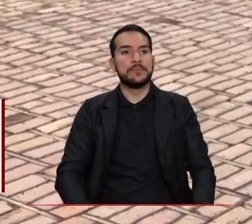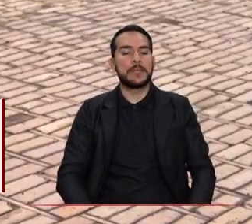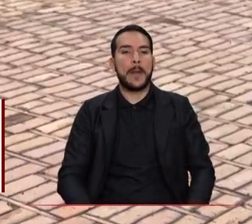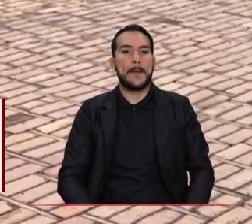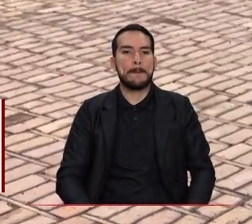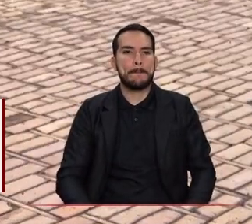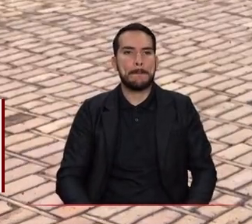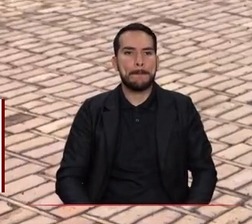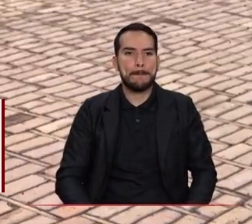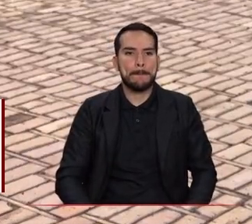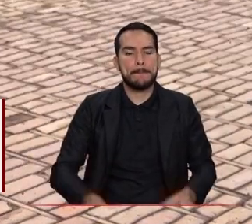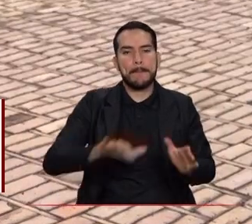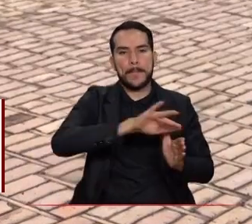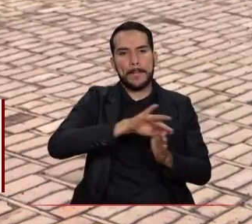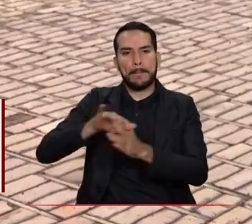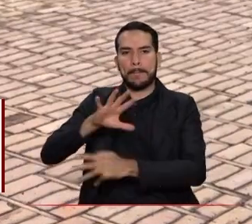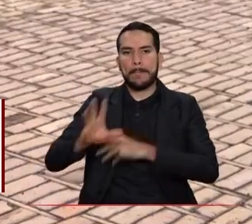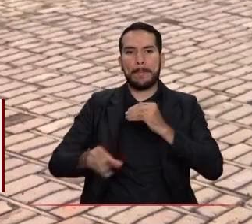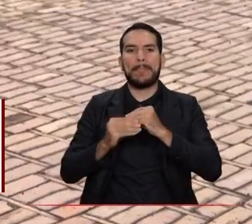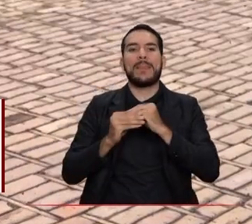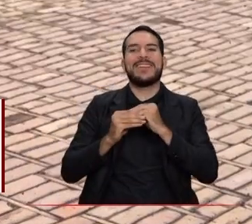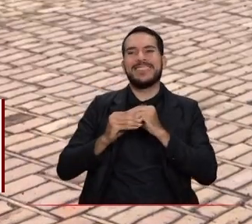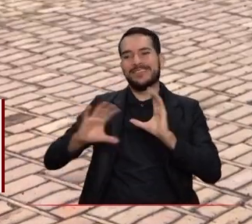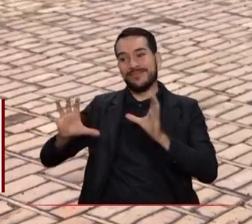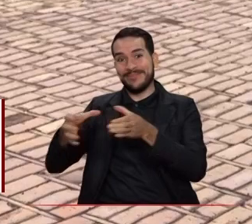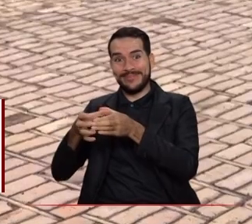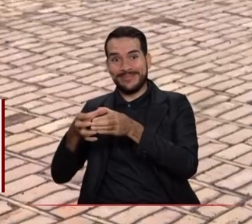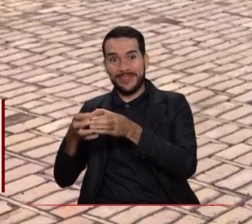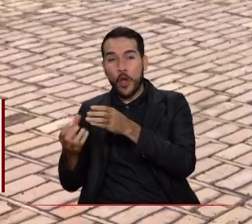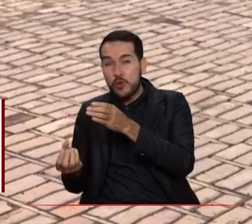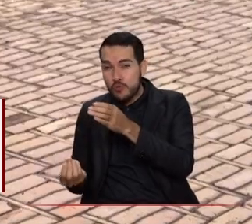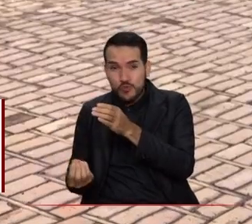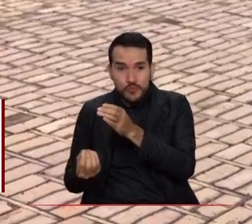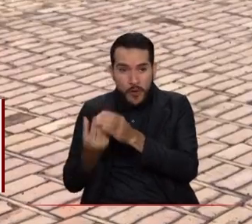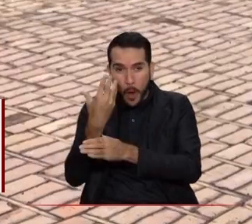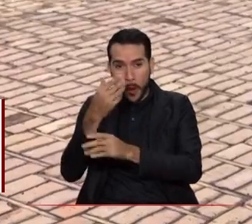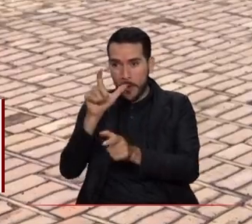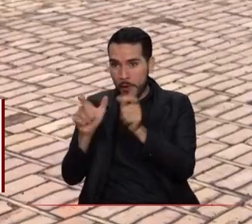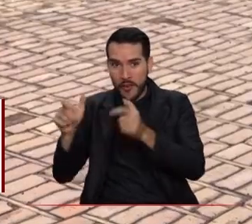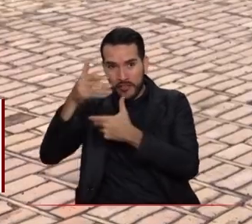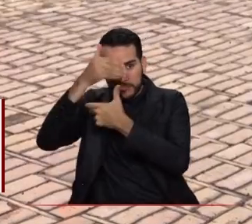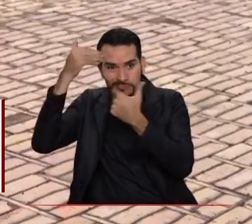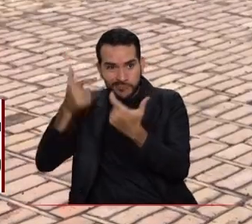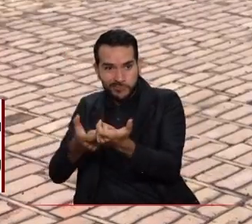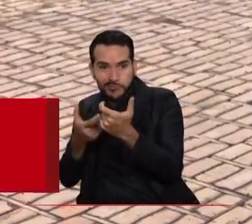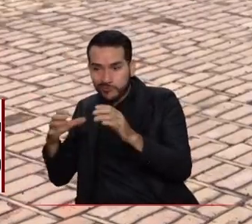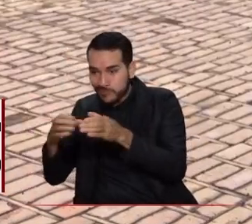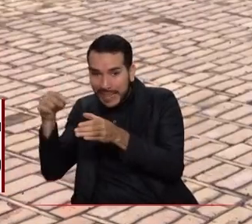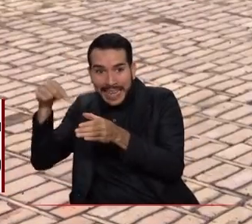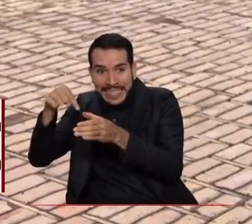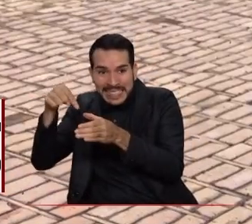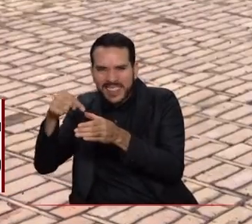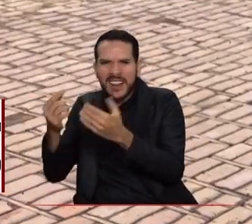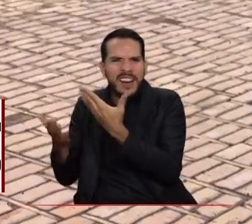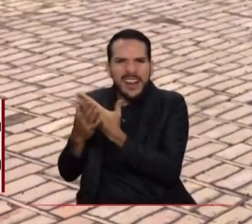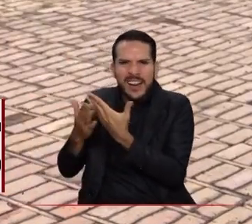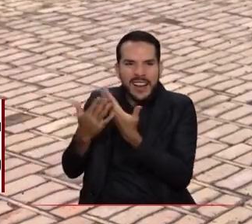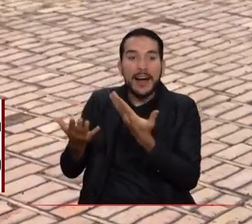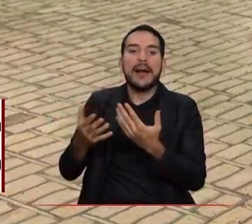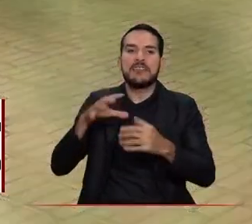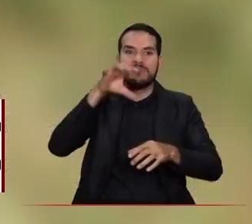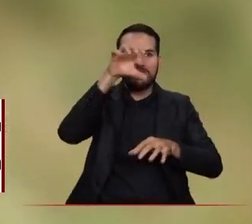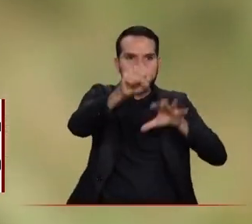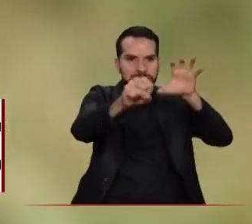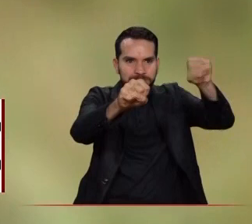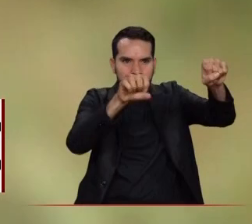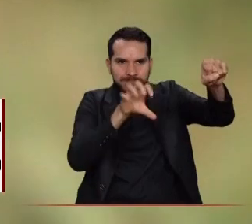Otro de los anuncios hechos por este nuevo bloque es que buscarán consolidar su presencia en cuatro departamentos, entre ellos el